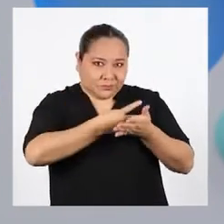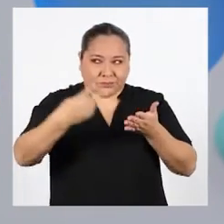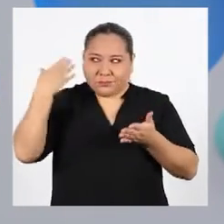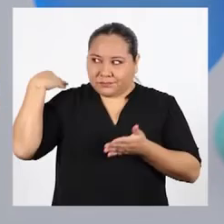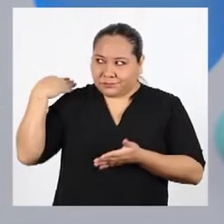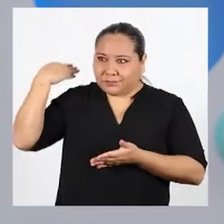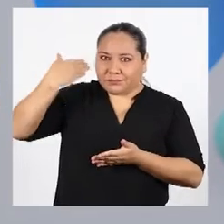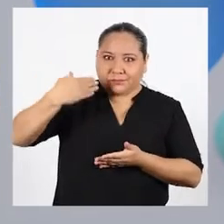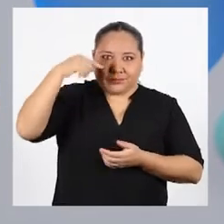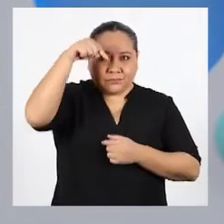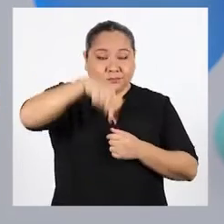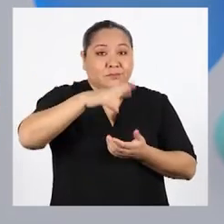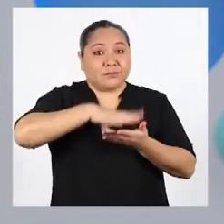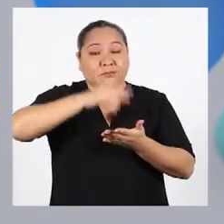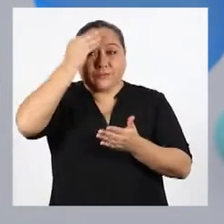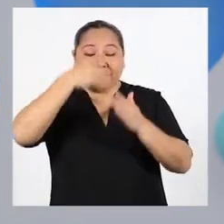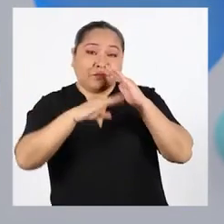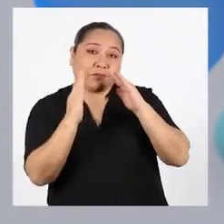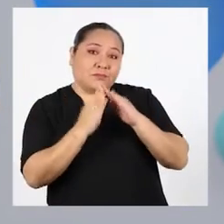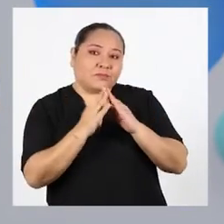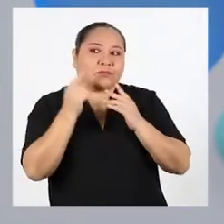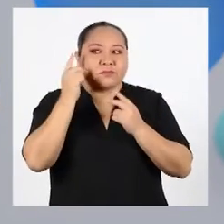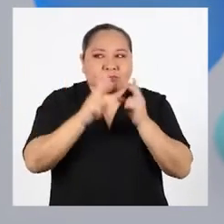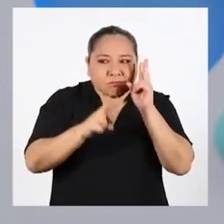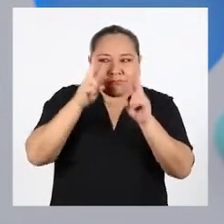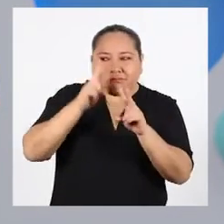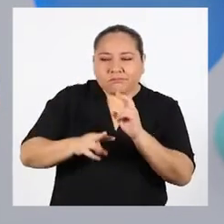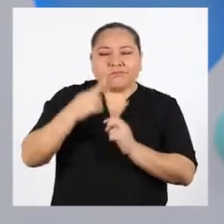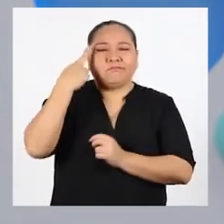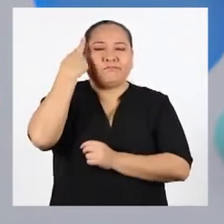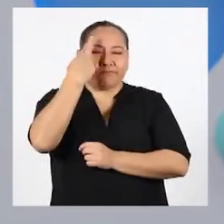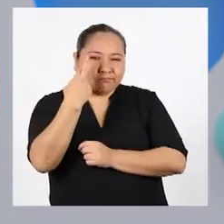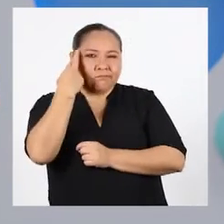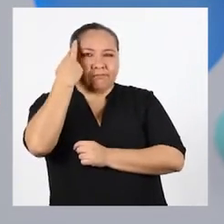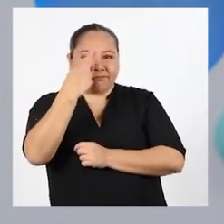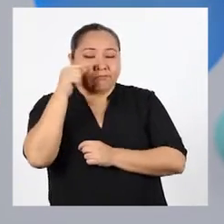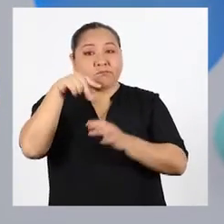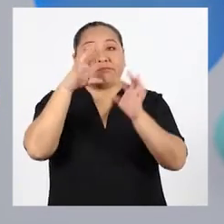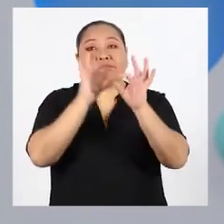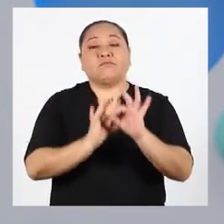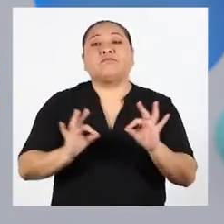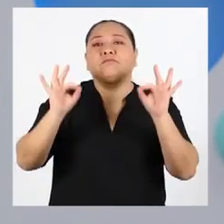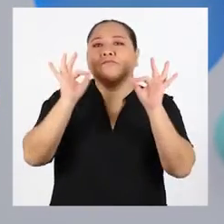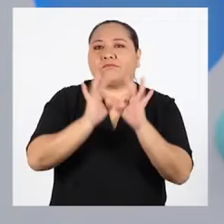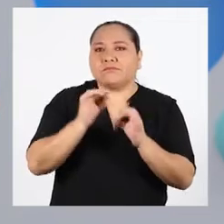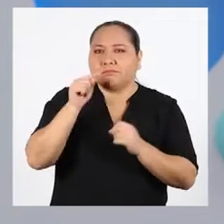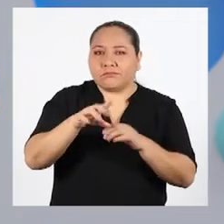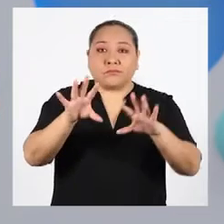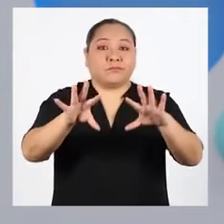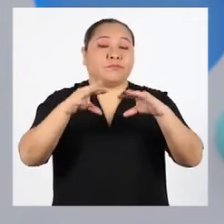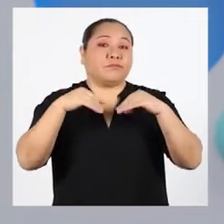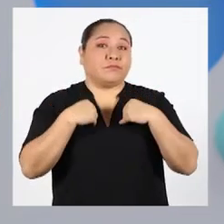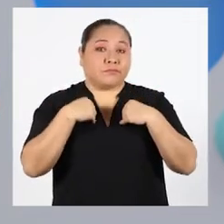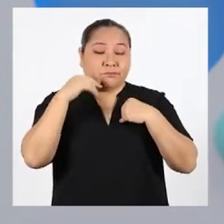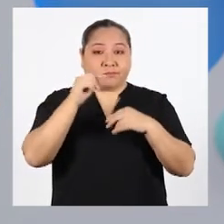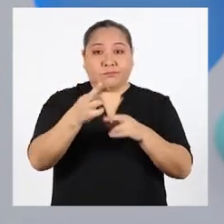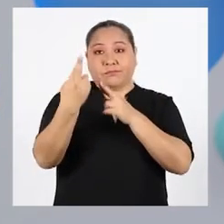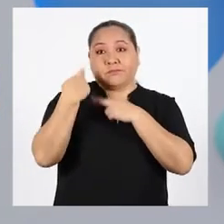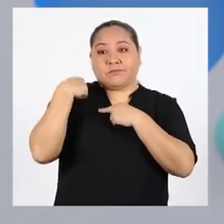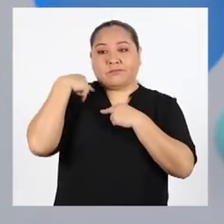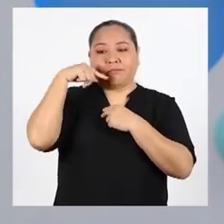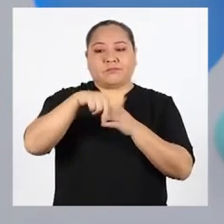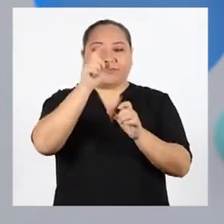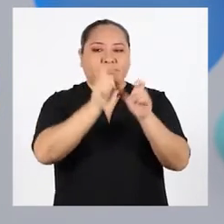2 últimas semanas, aquí en Aprendo en Casa, hemos estado reflexionando sobre la importancia de asumir nuestro rol